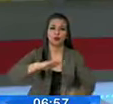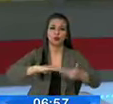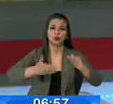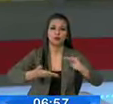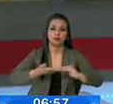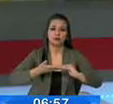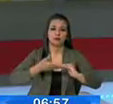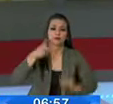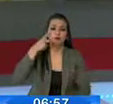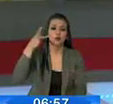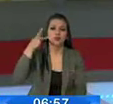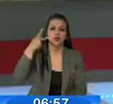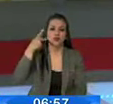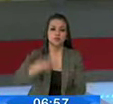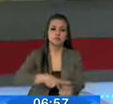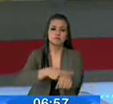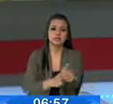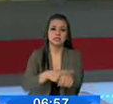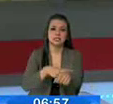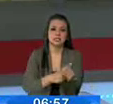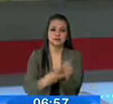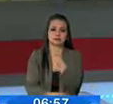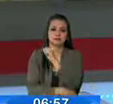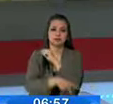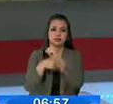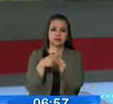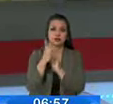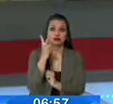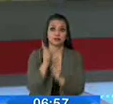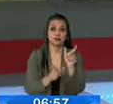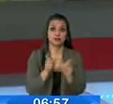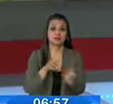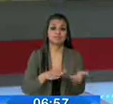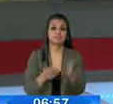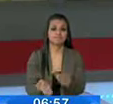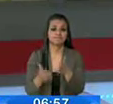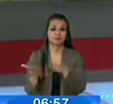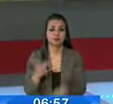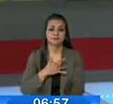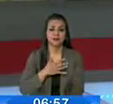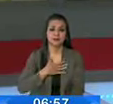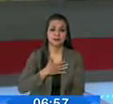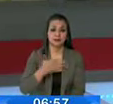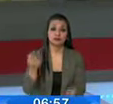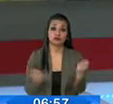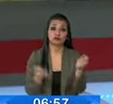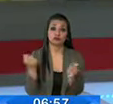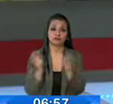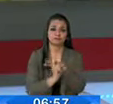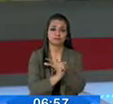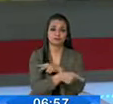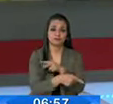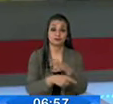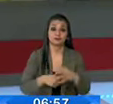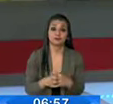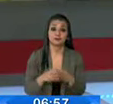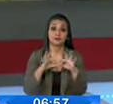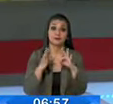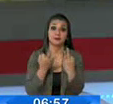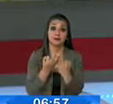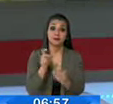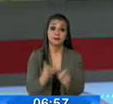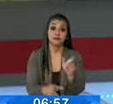Puyo Macas, en Pastaza. Como resultado, dos personas murieron, lamentablemente, mientras que el conductor se dio a la fuga. Los familiares de las